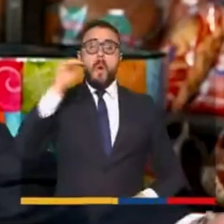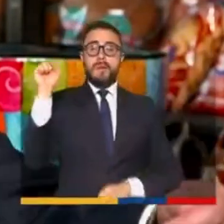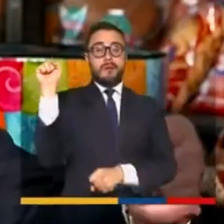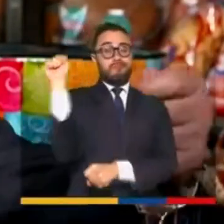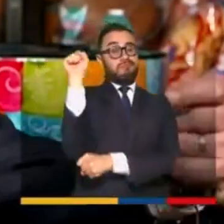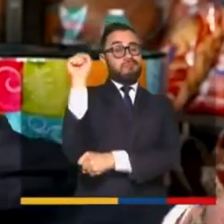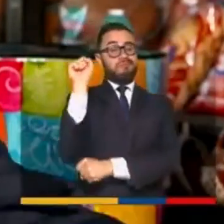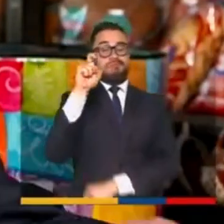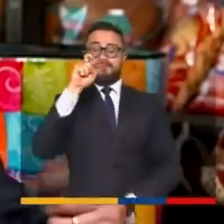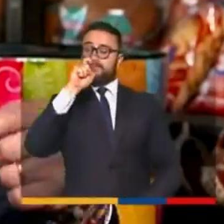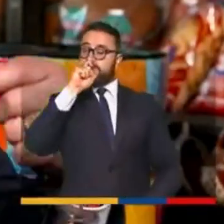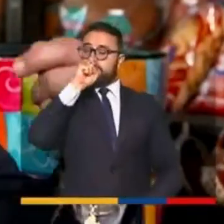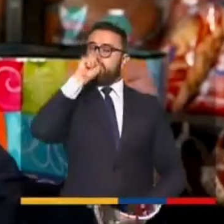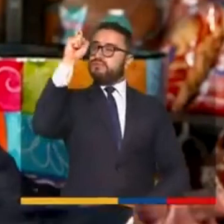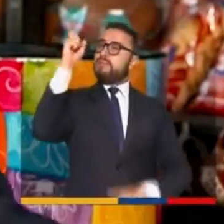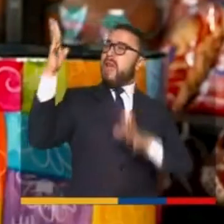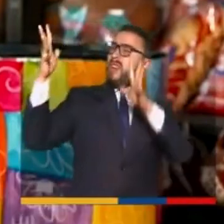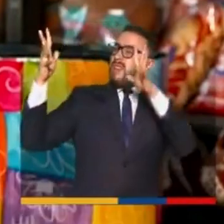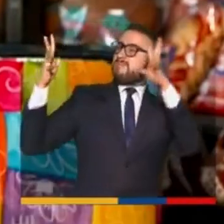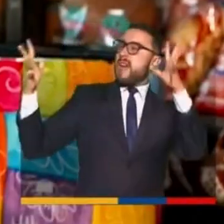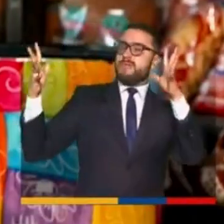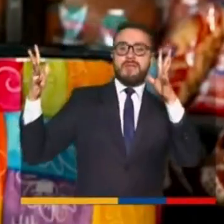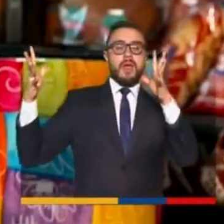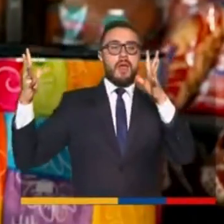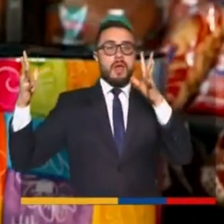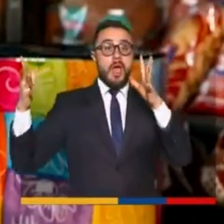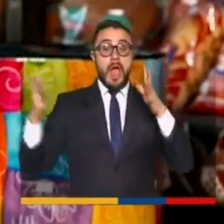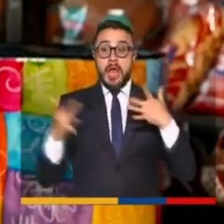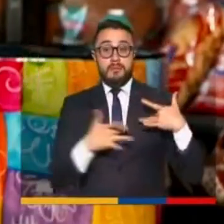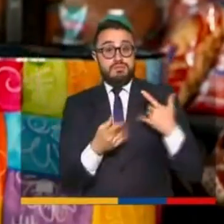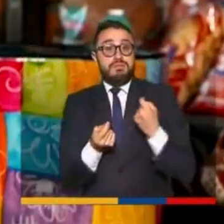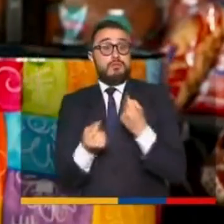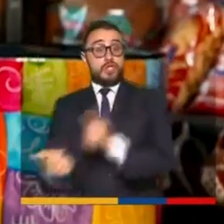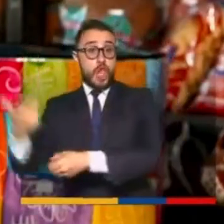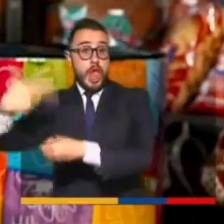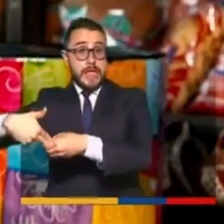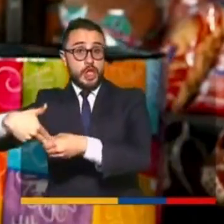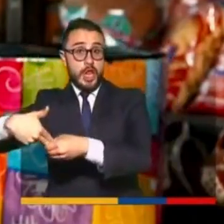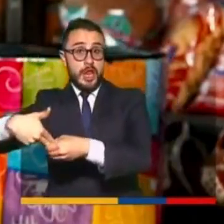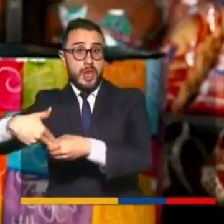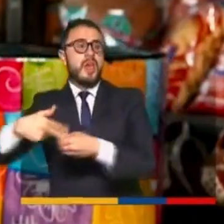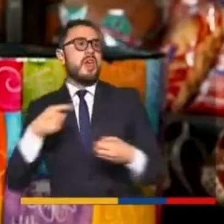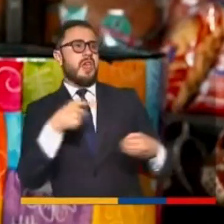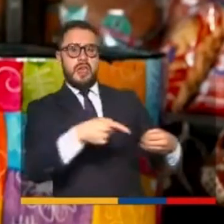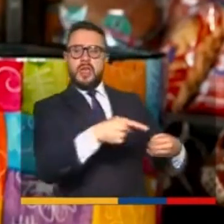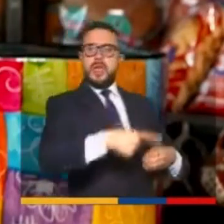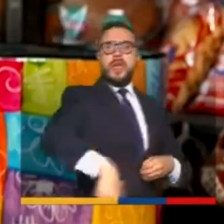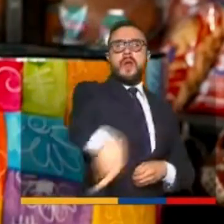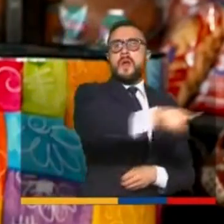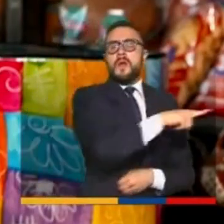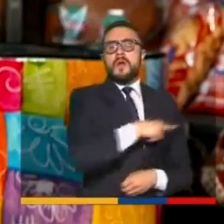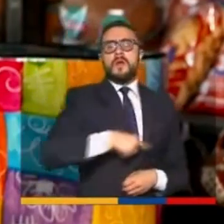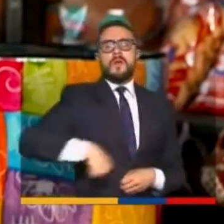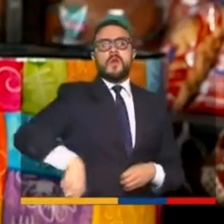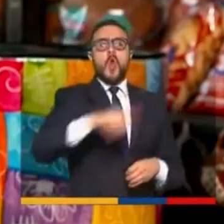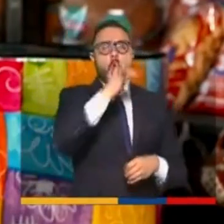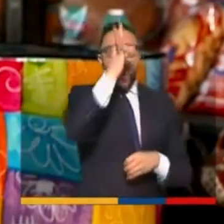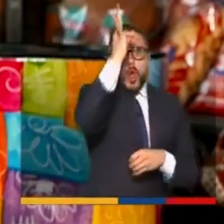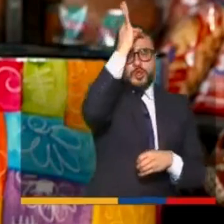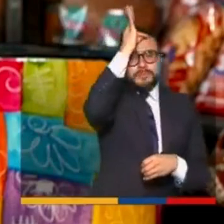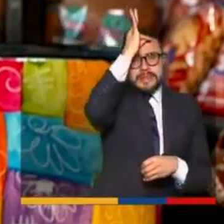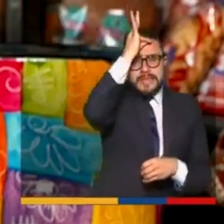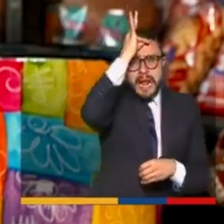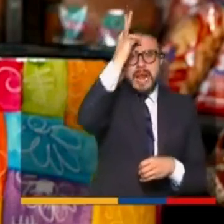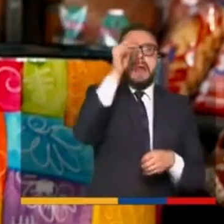una camioneta 4 puertas en el consumo de su gasolina y le estemos cerrando las puertas de los